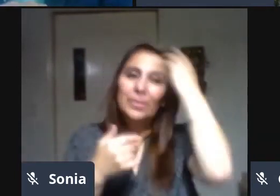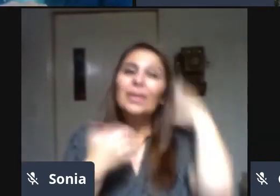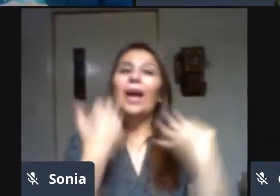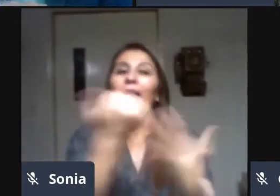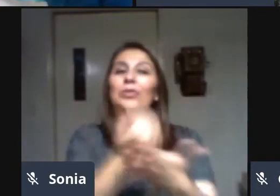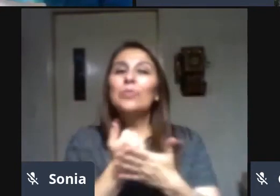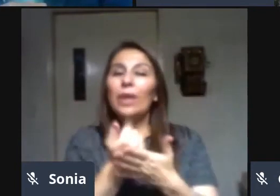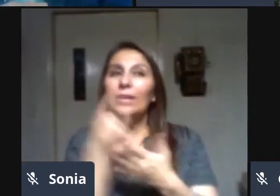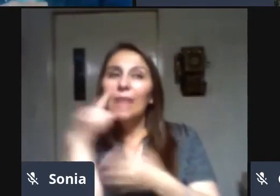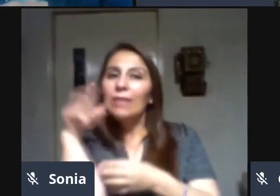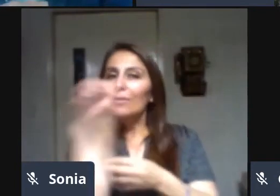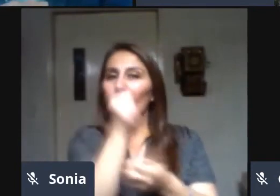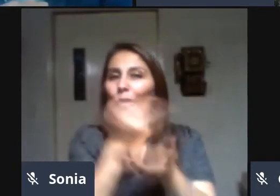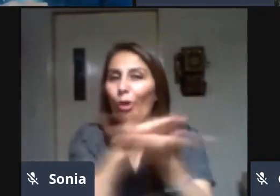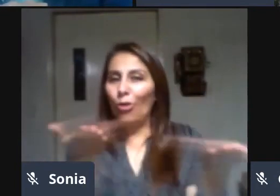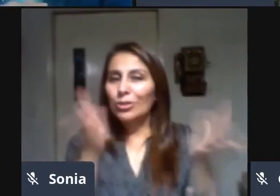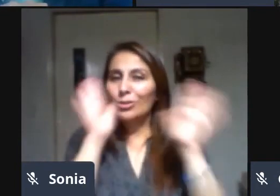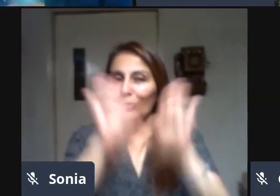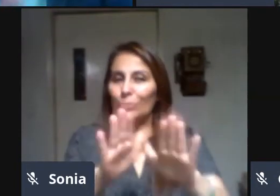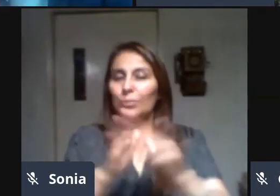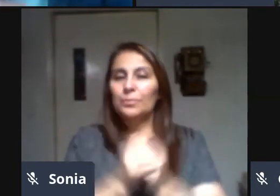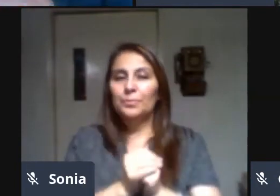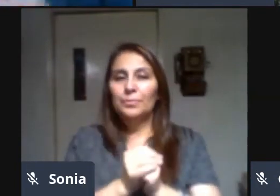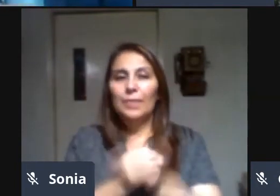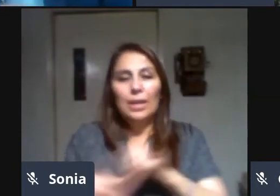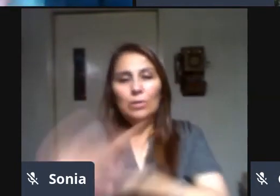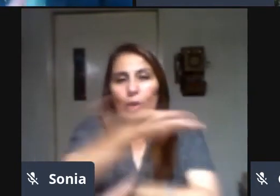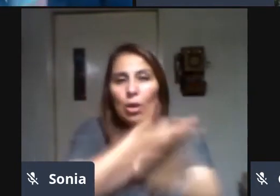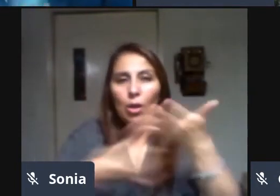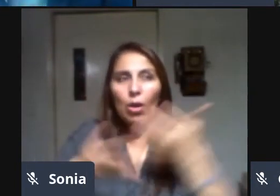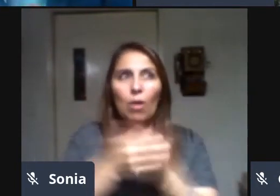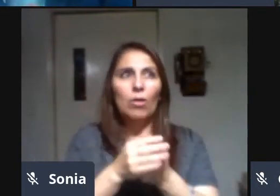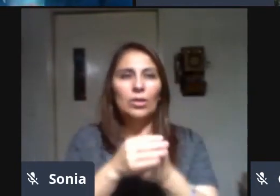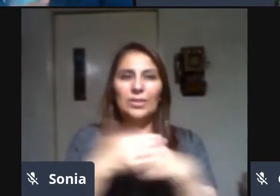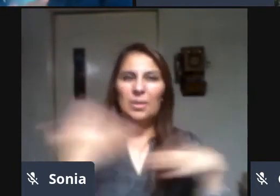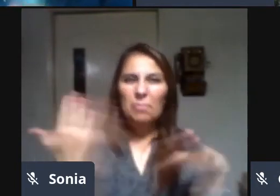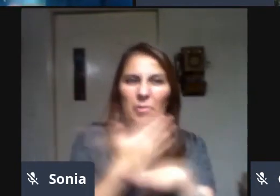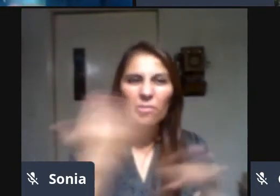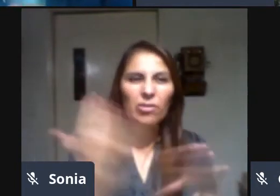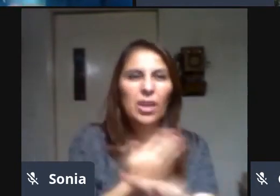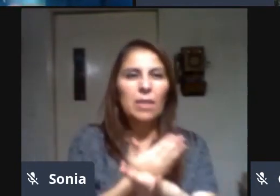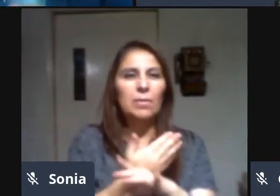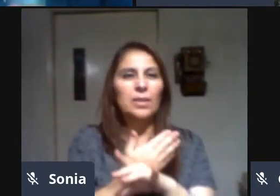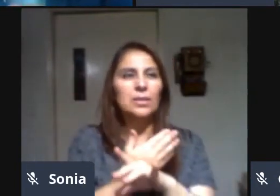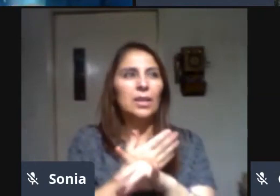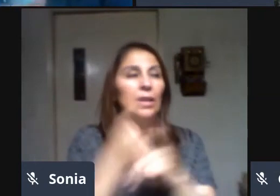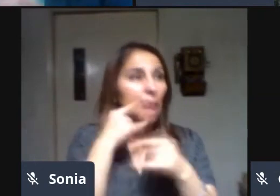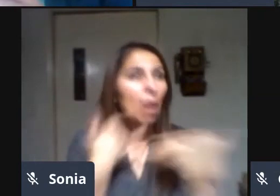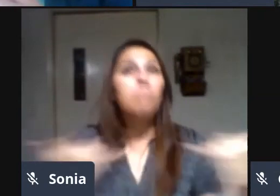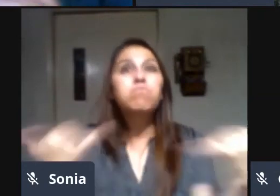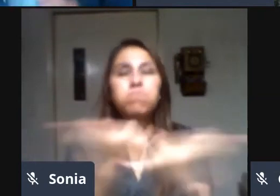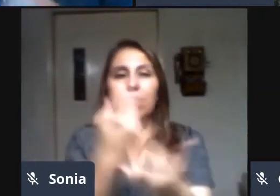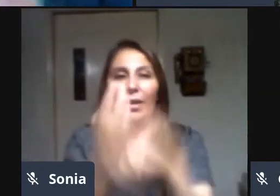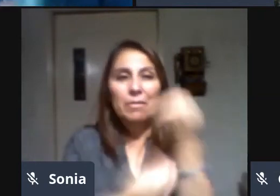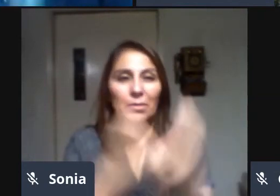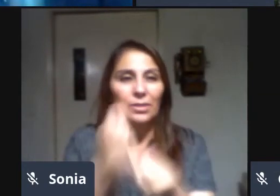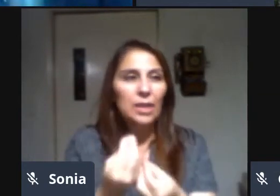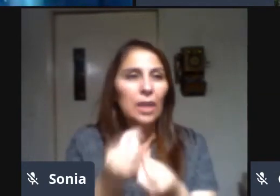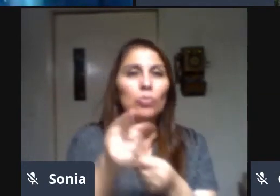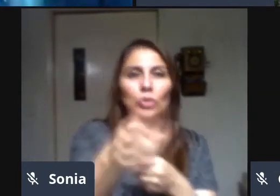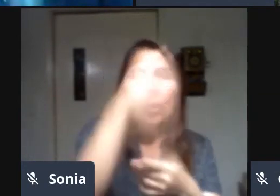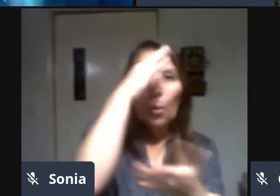activo problemático constructivo y cuestionador